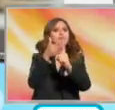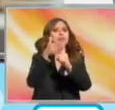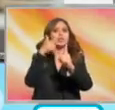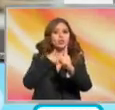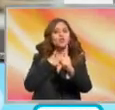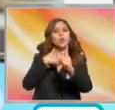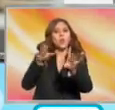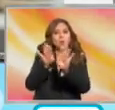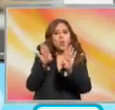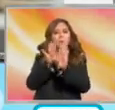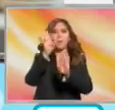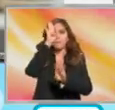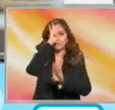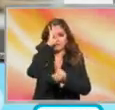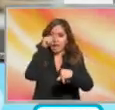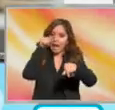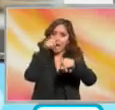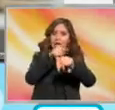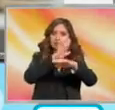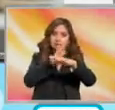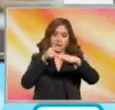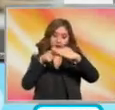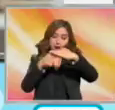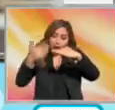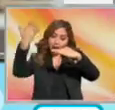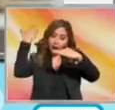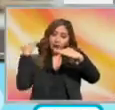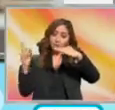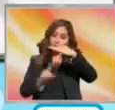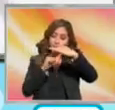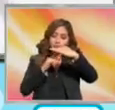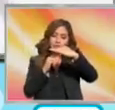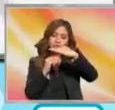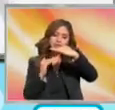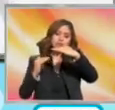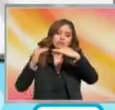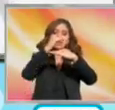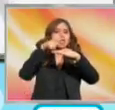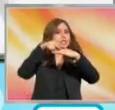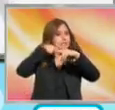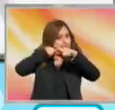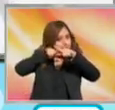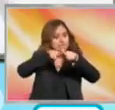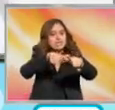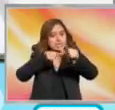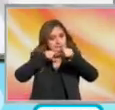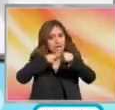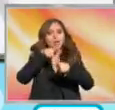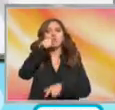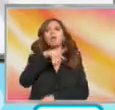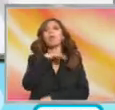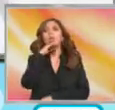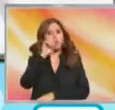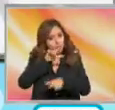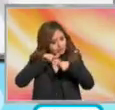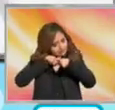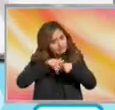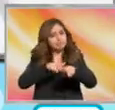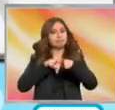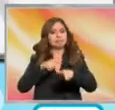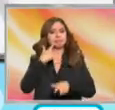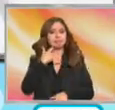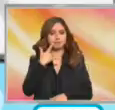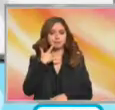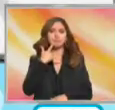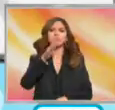seguir yo exactamente afuera del océano. Como ¿no? jalar un poquito lo de abajo todavía Exactamente. para ponérselo arriba en la ¿Se punta acuerdan del que